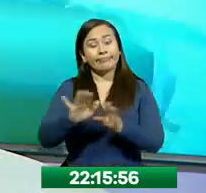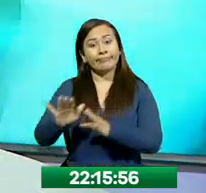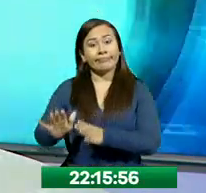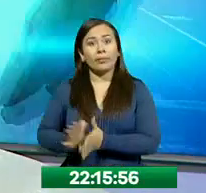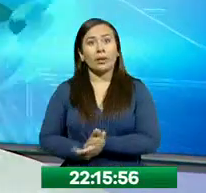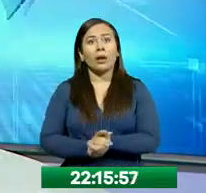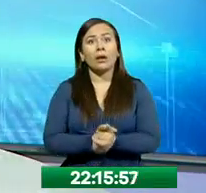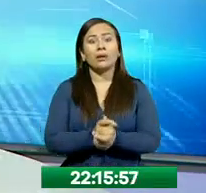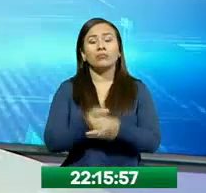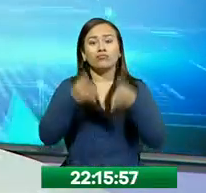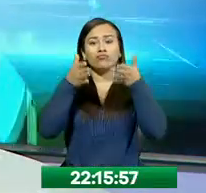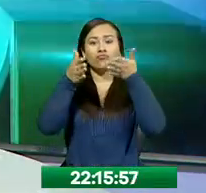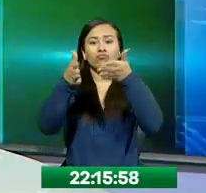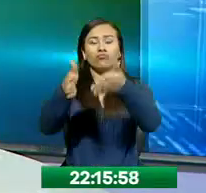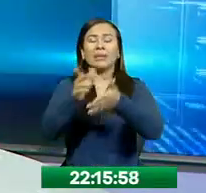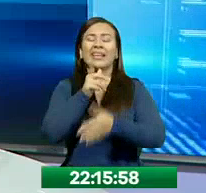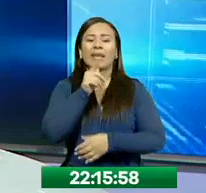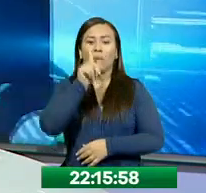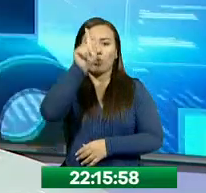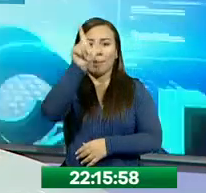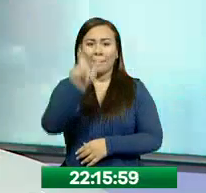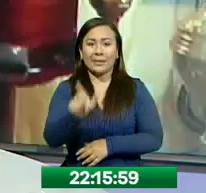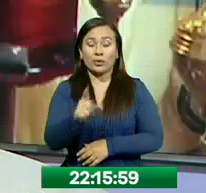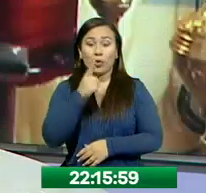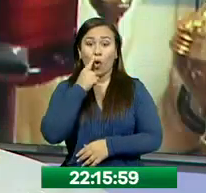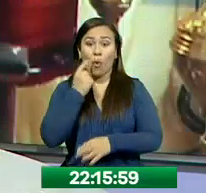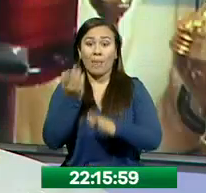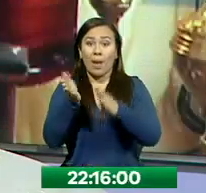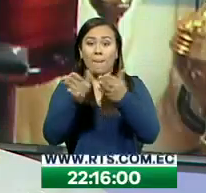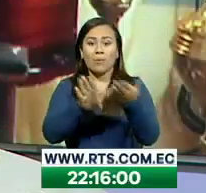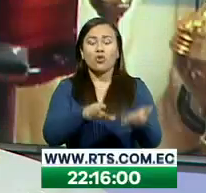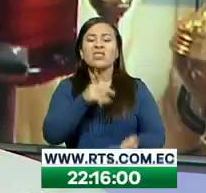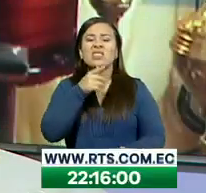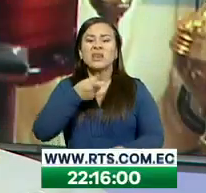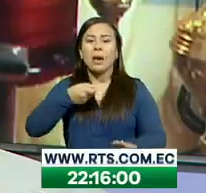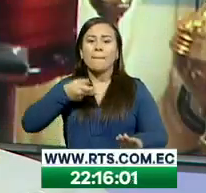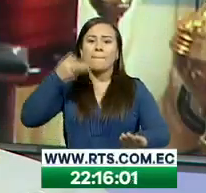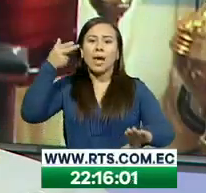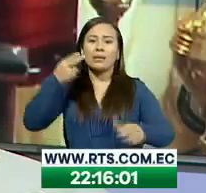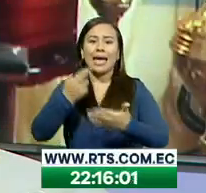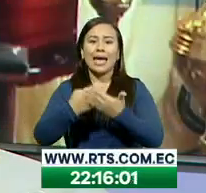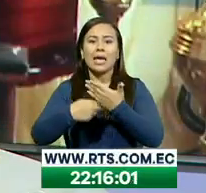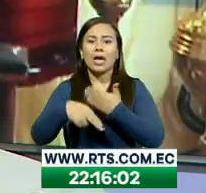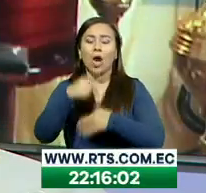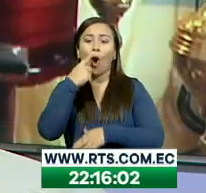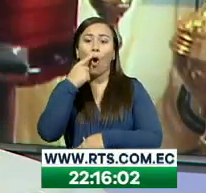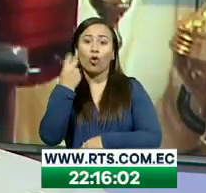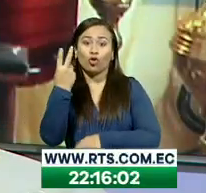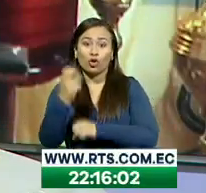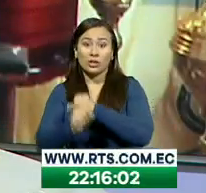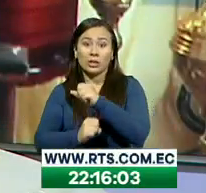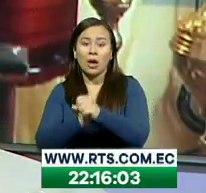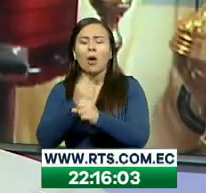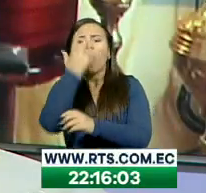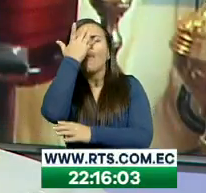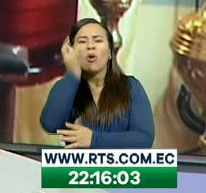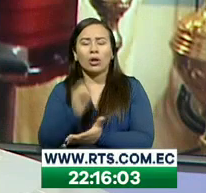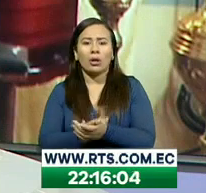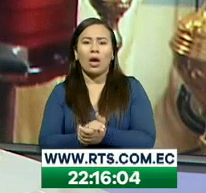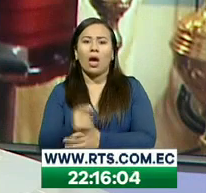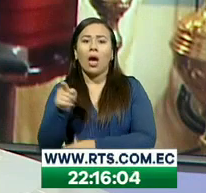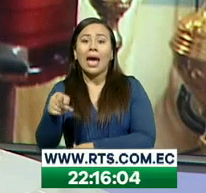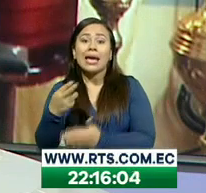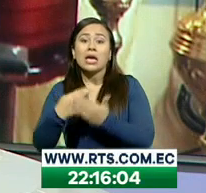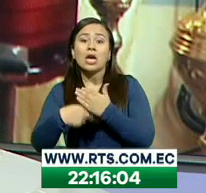Se realizó el velorio del ciudadano quien fue asesinado por su hijo de 12 años en defensa de su madre. Familiares